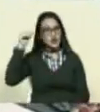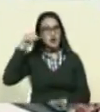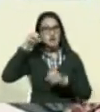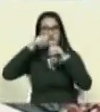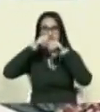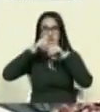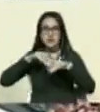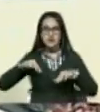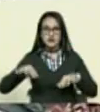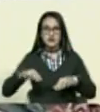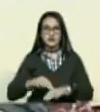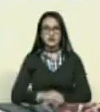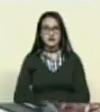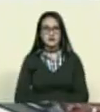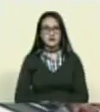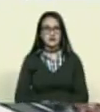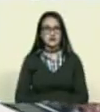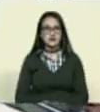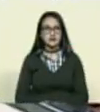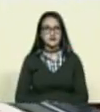nos favorezca.